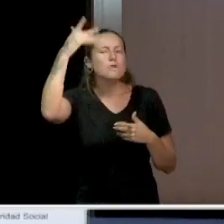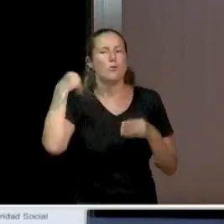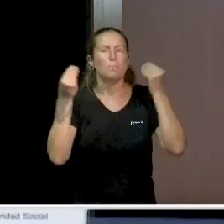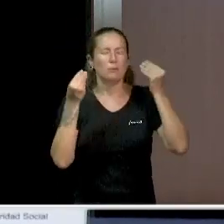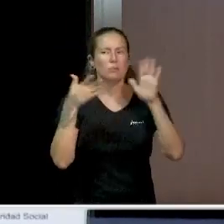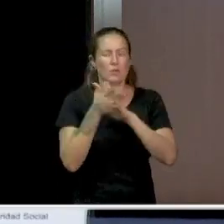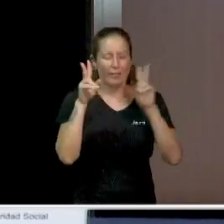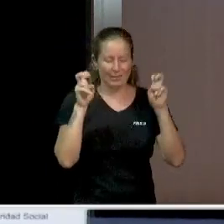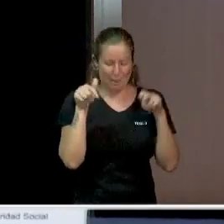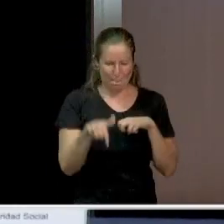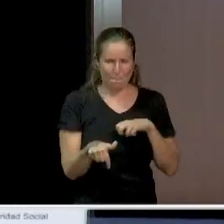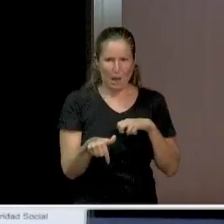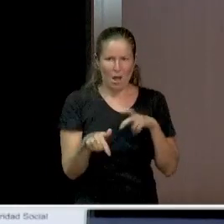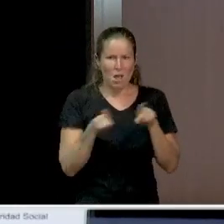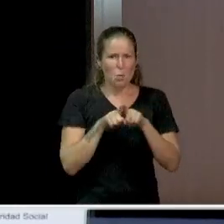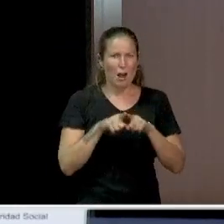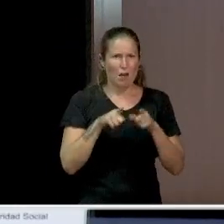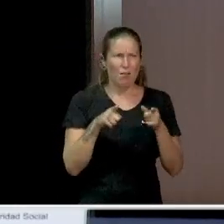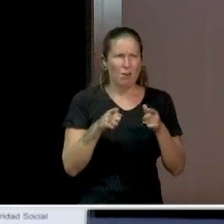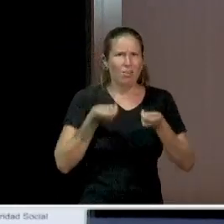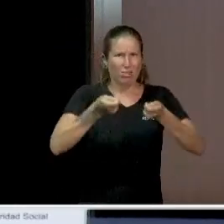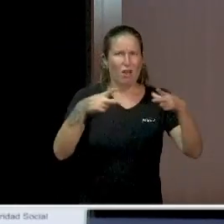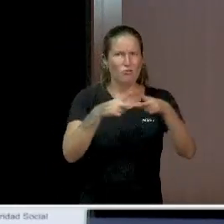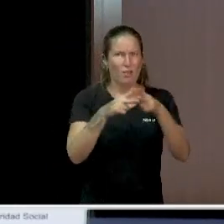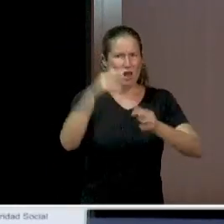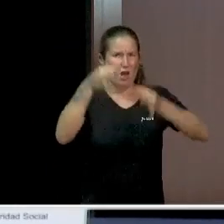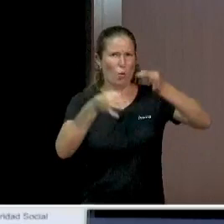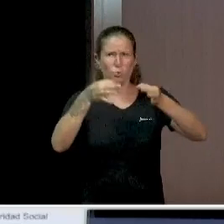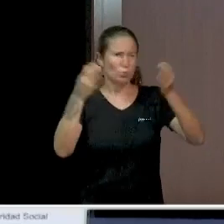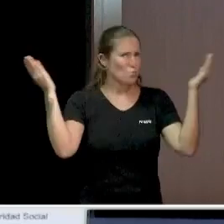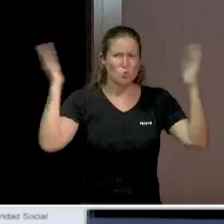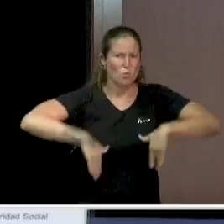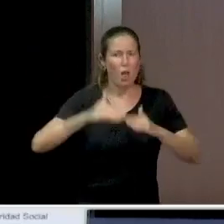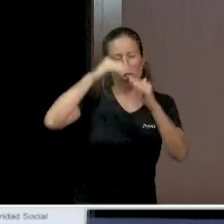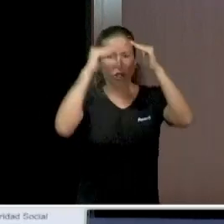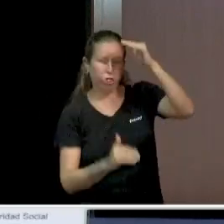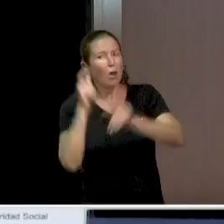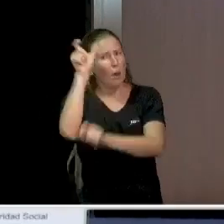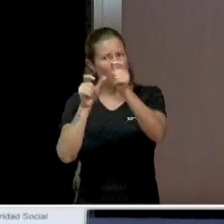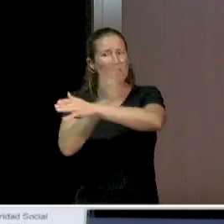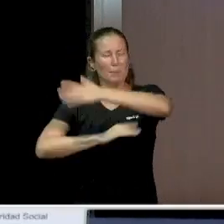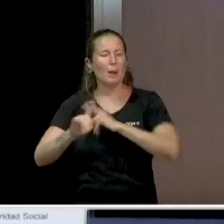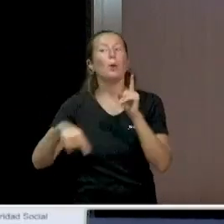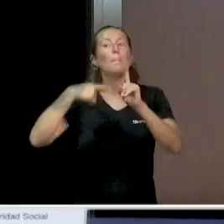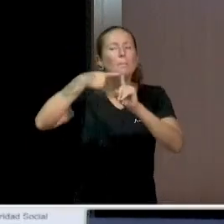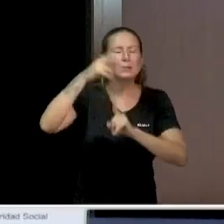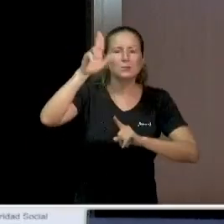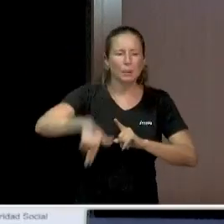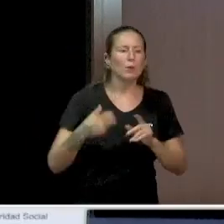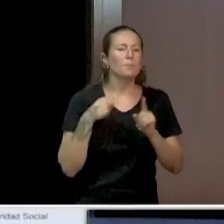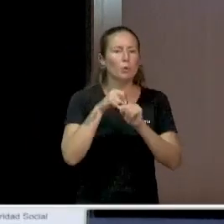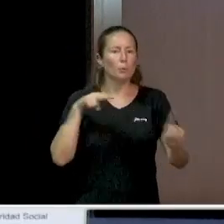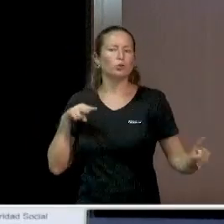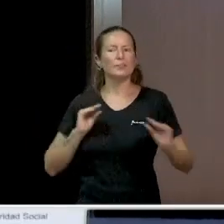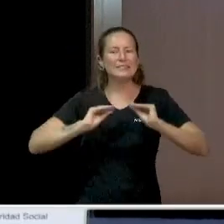no solo supone una injusticia social para con las personas con discapacidad, sino que supone, desde el punto de vista